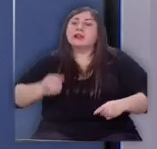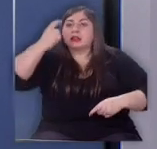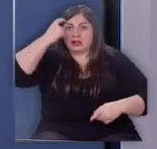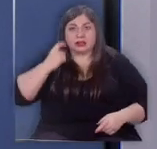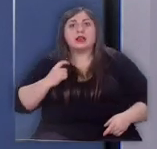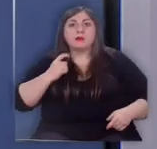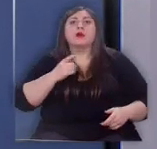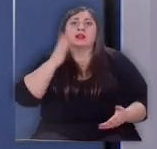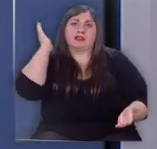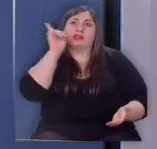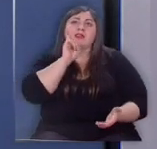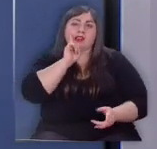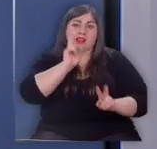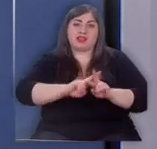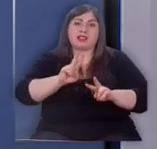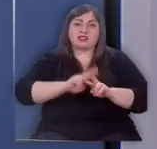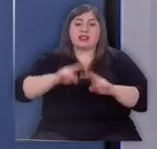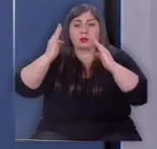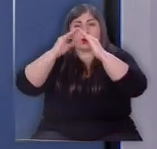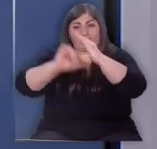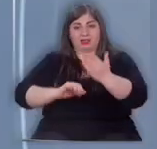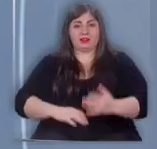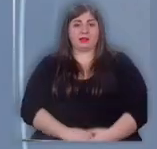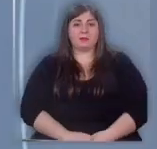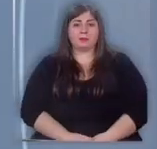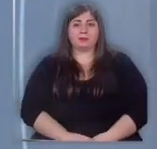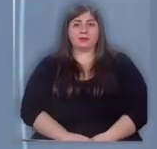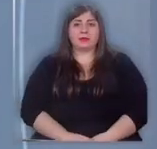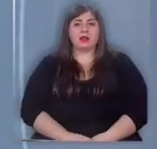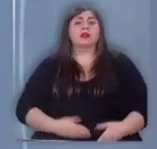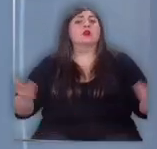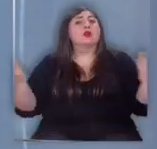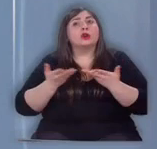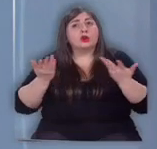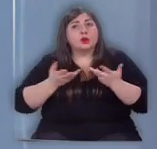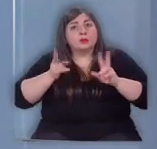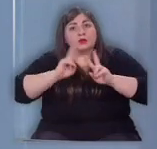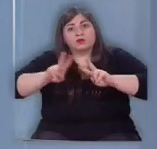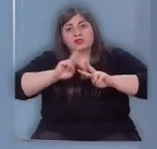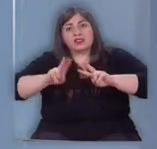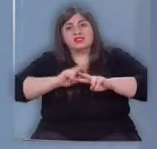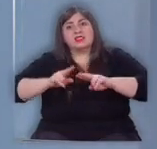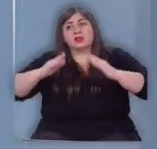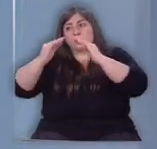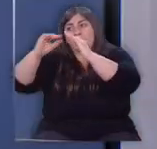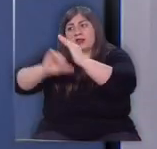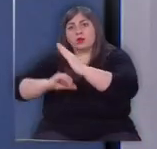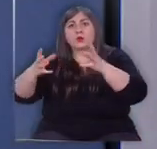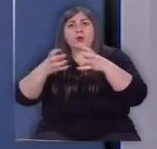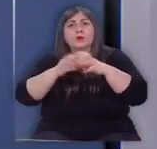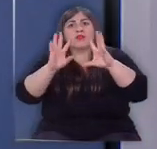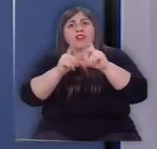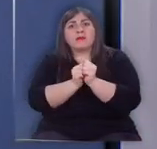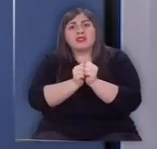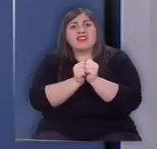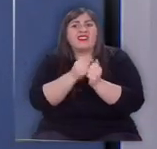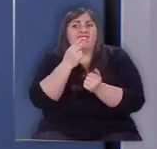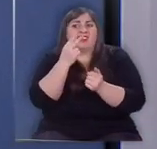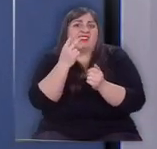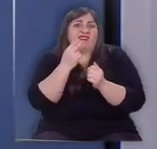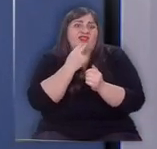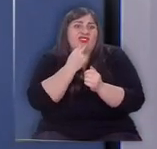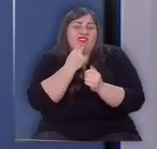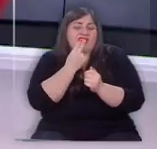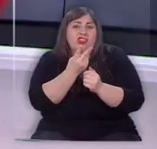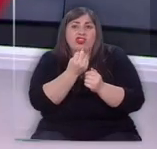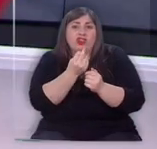creemos que tienen que hacer la cuarentena. Alcaldesa, ¿y cómo se va a hacer una cuarentena en un grupo familiar que vive en una casa de 12 metros